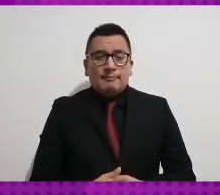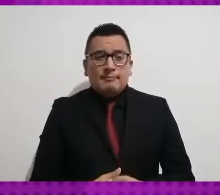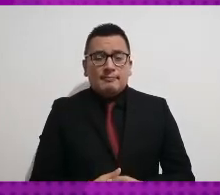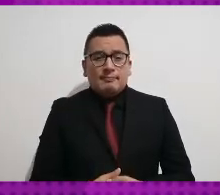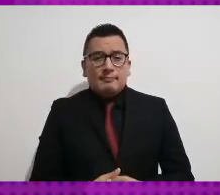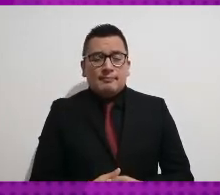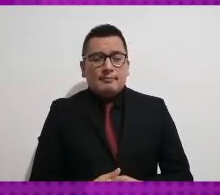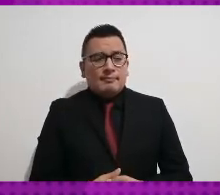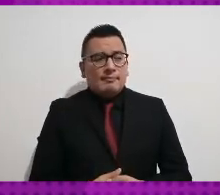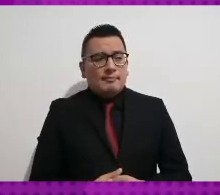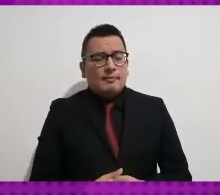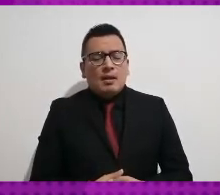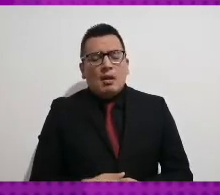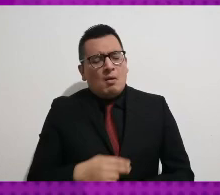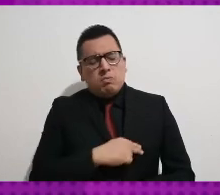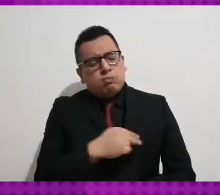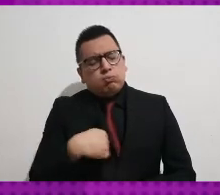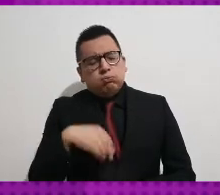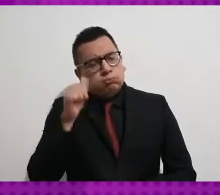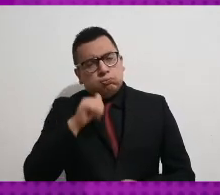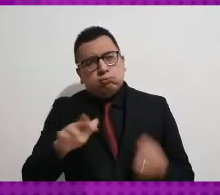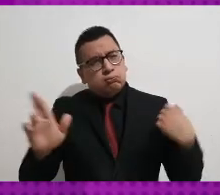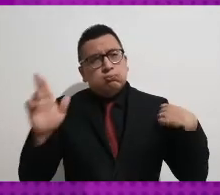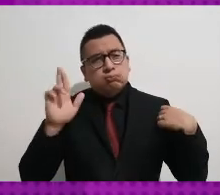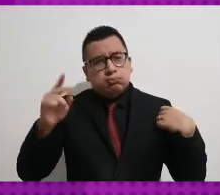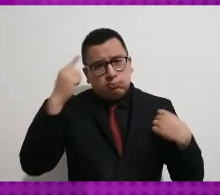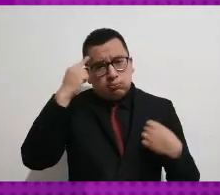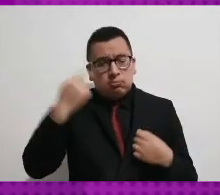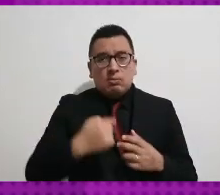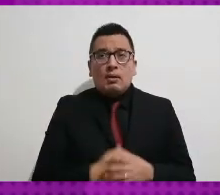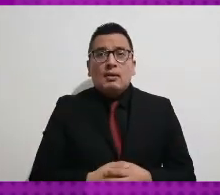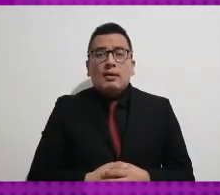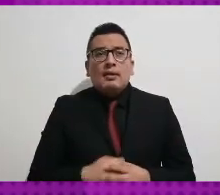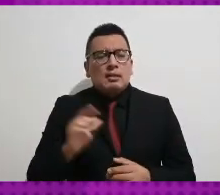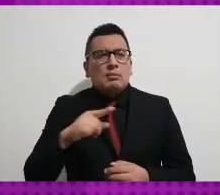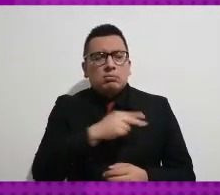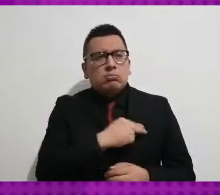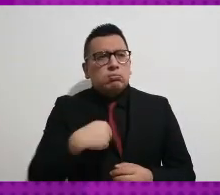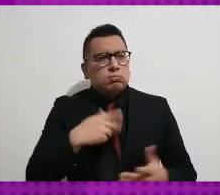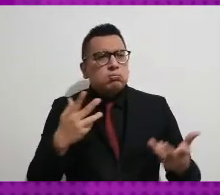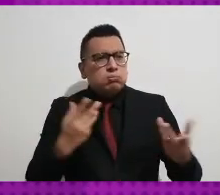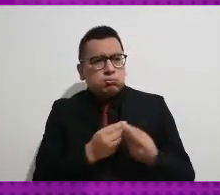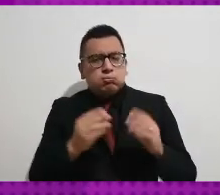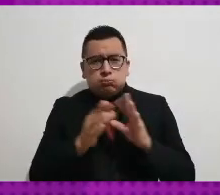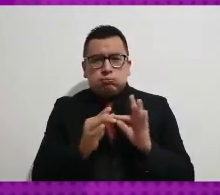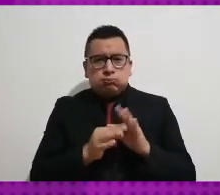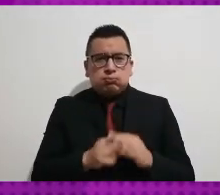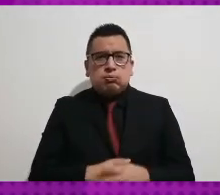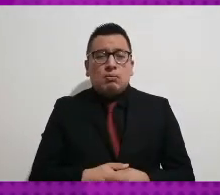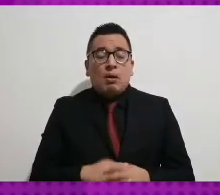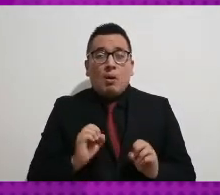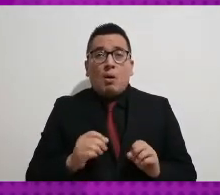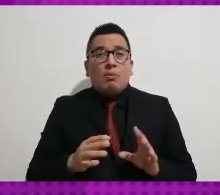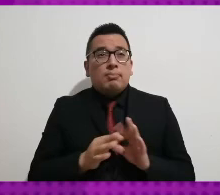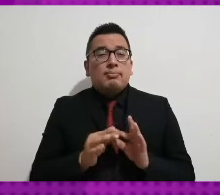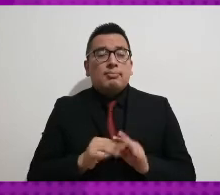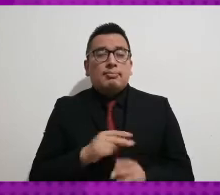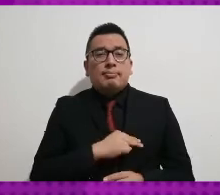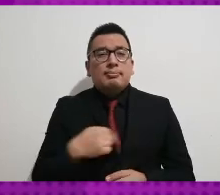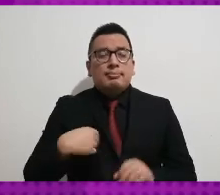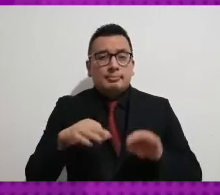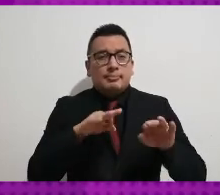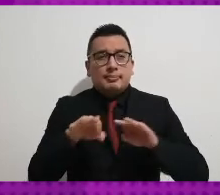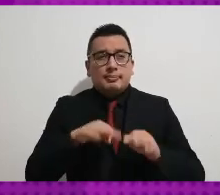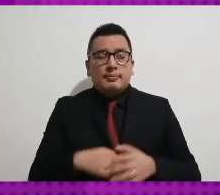programa. Pues estamos a la disposición para poder seguir participando con ustedes, dando y exteriorizando